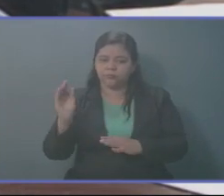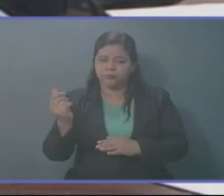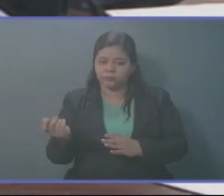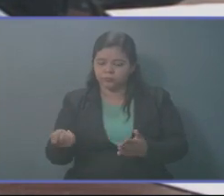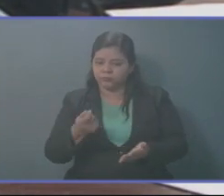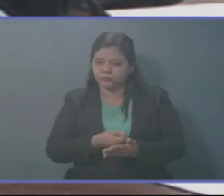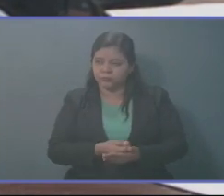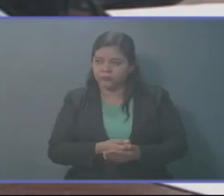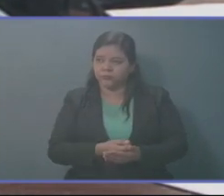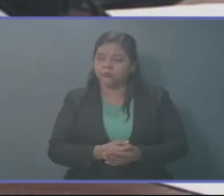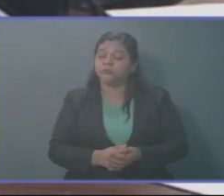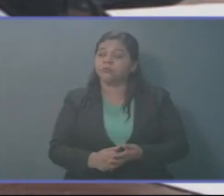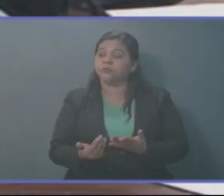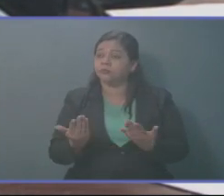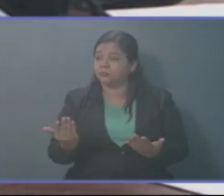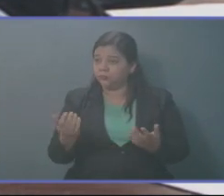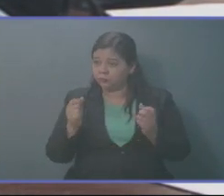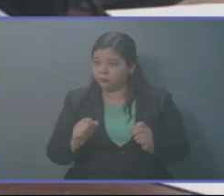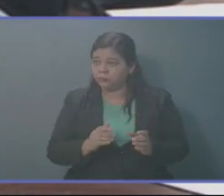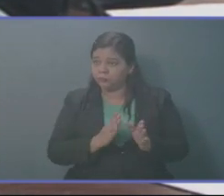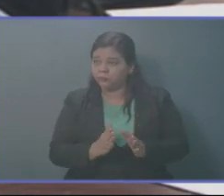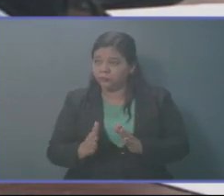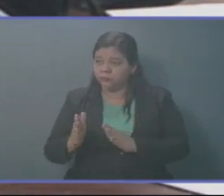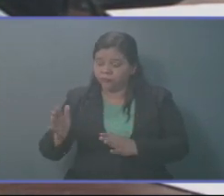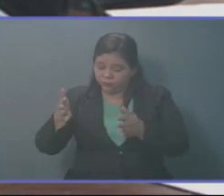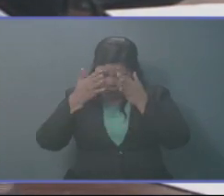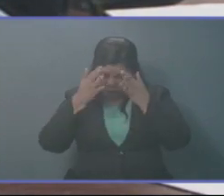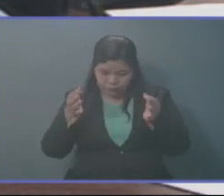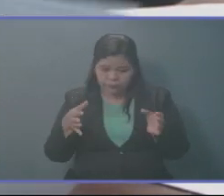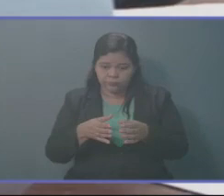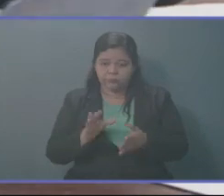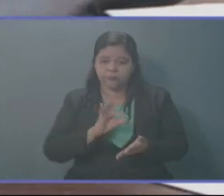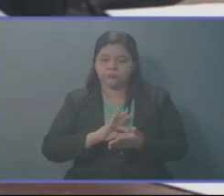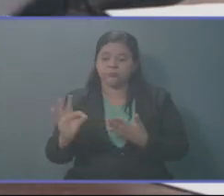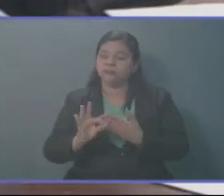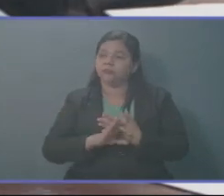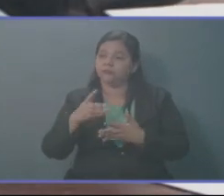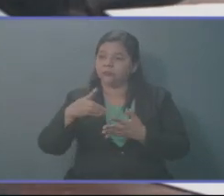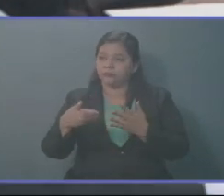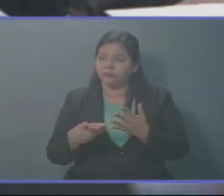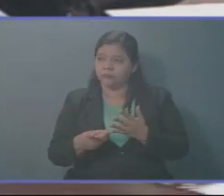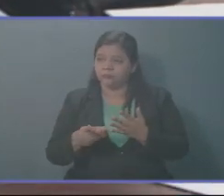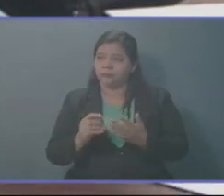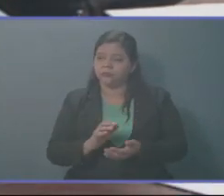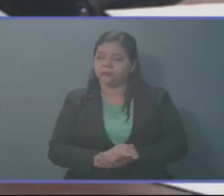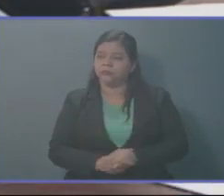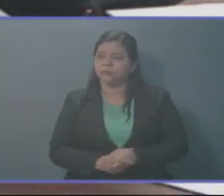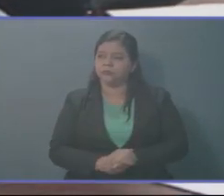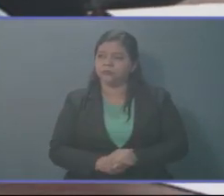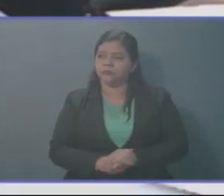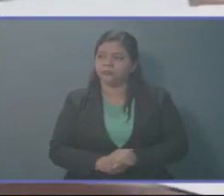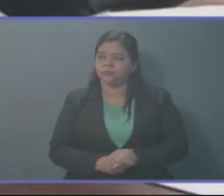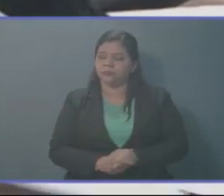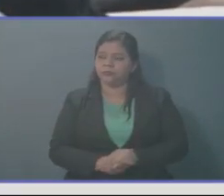ya que para que se elabore el dictamen y el proyecto de decreto correspondiente.